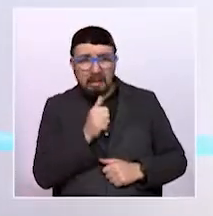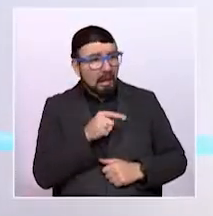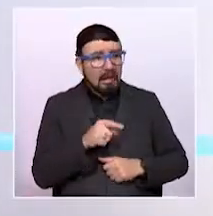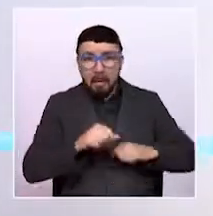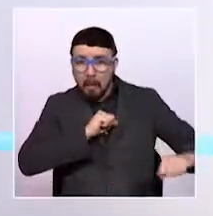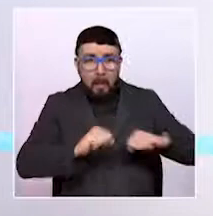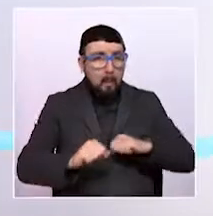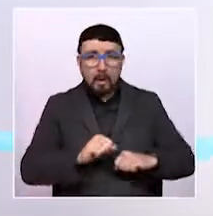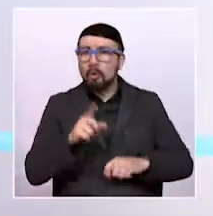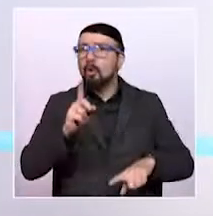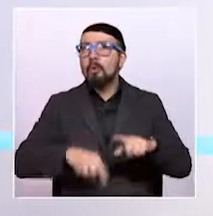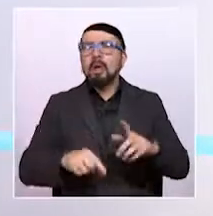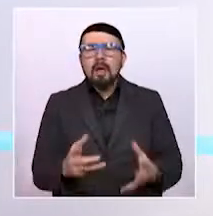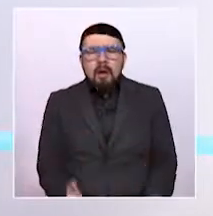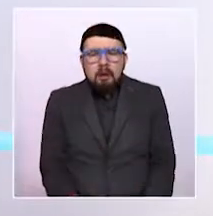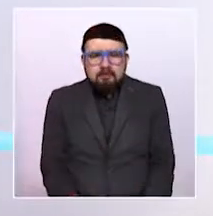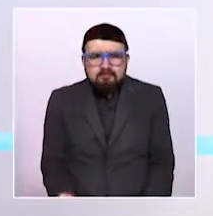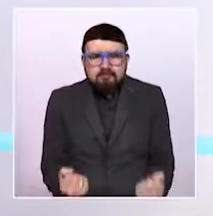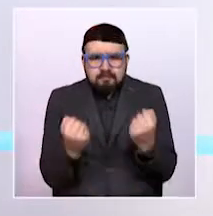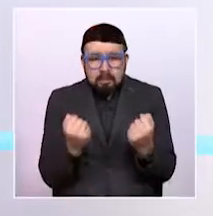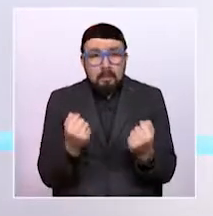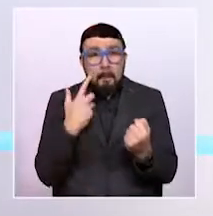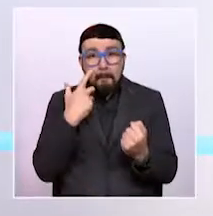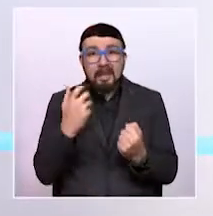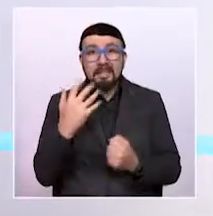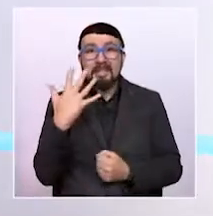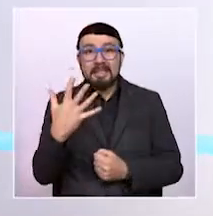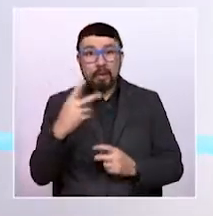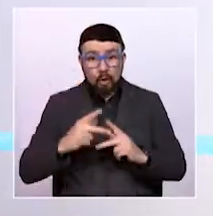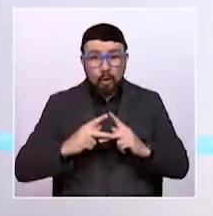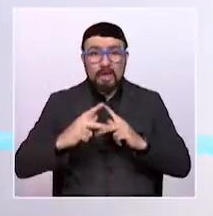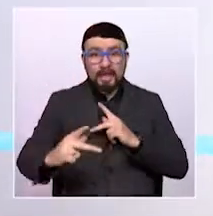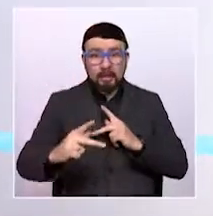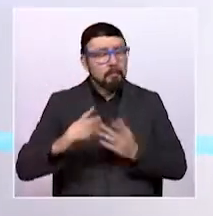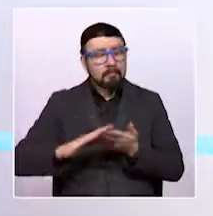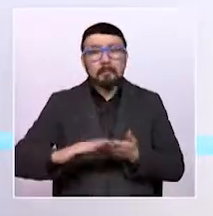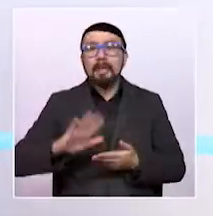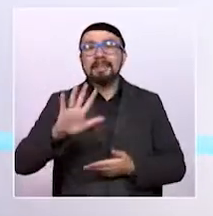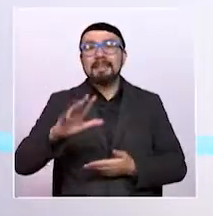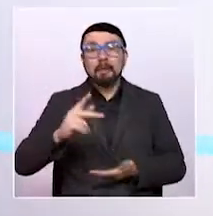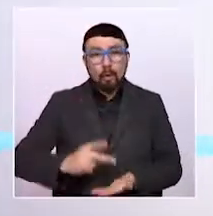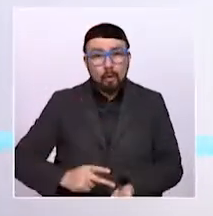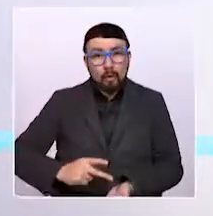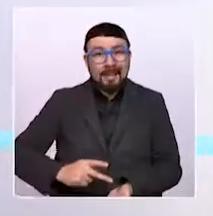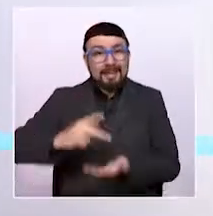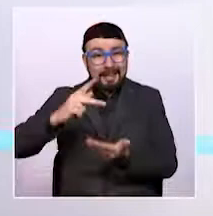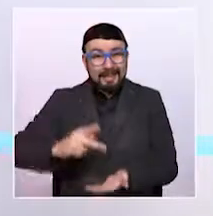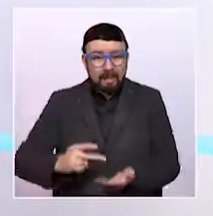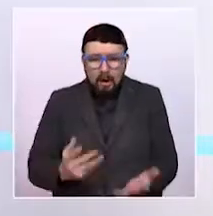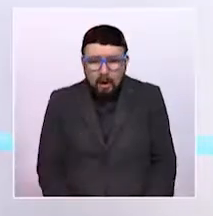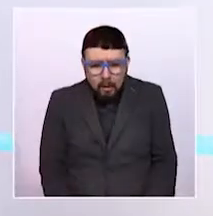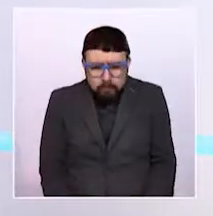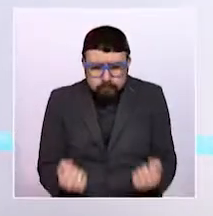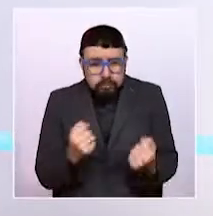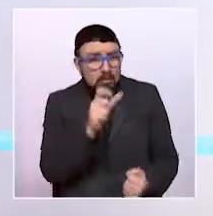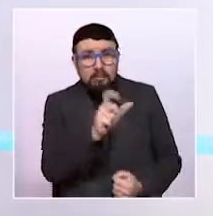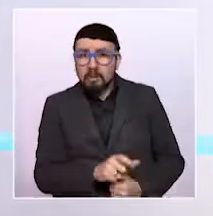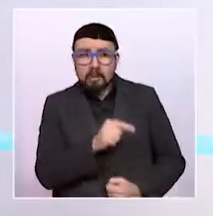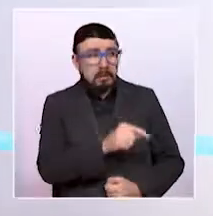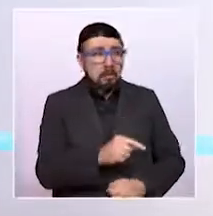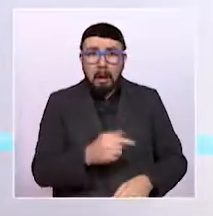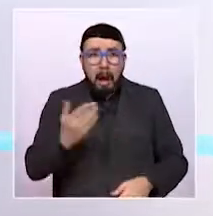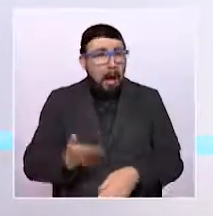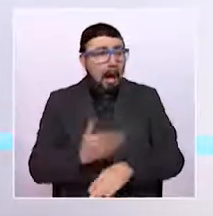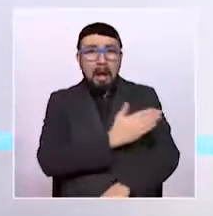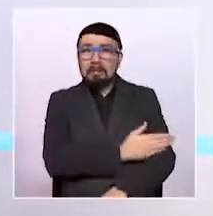las pesas que tengan más de 5 kilos en sus piernas o en sus brazos no están permitidos y la paciente no está acostumbrada a cargar las